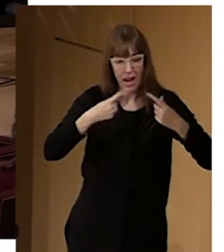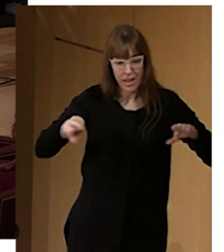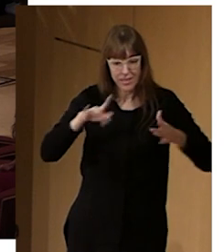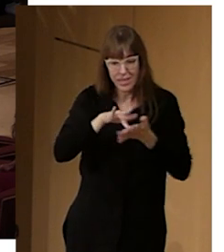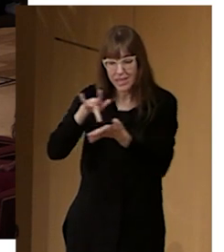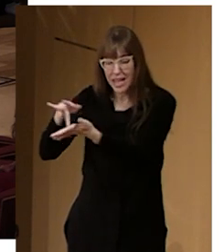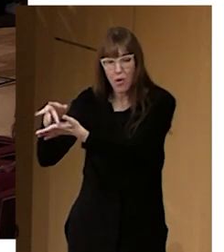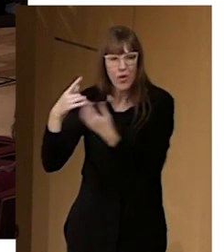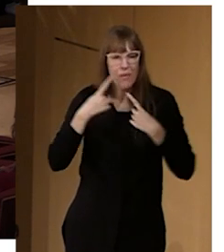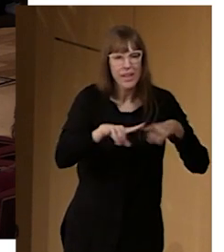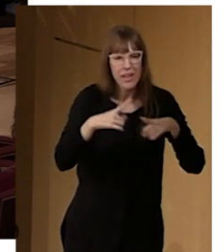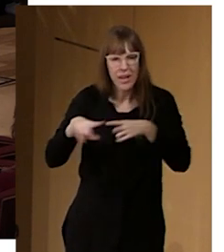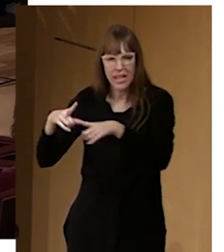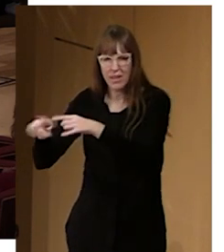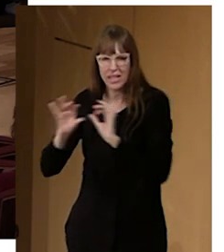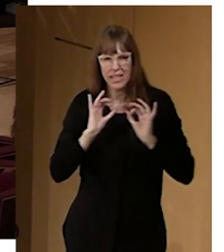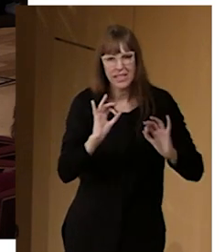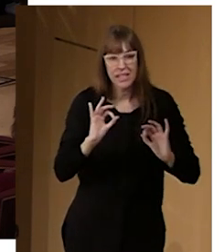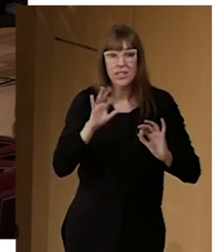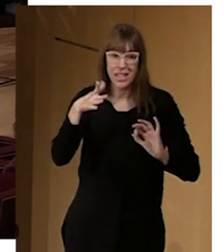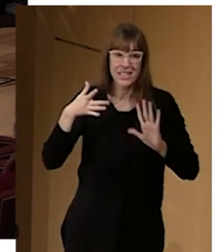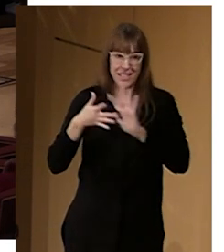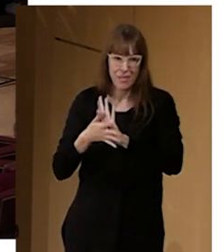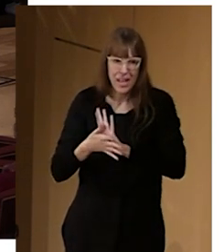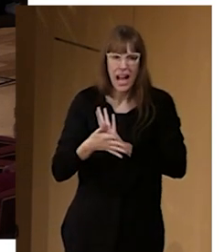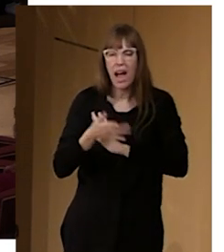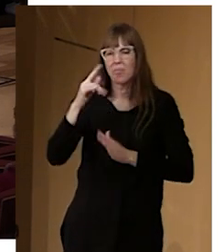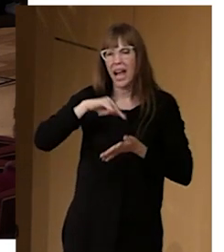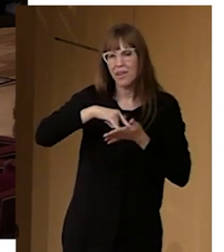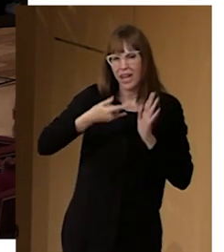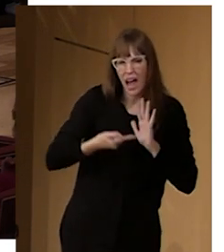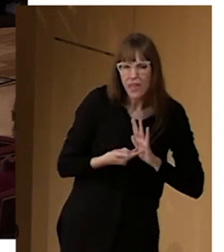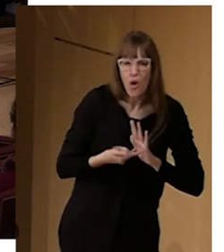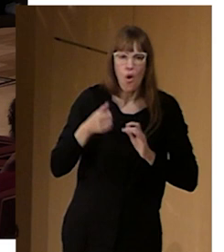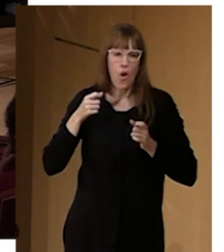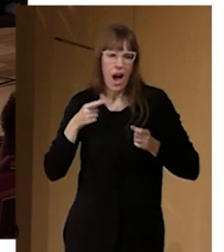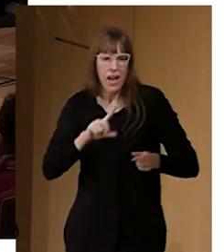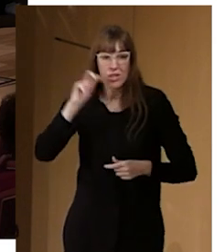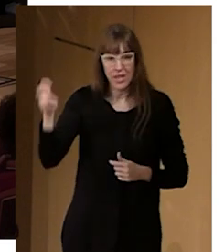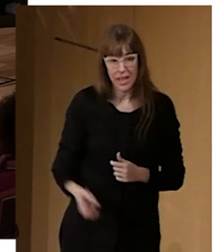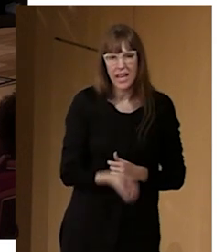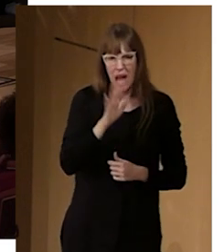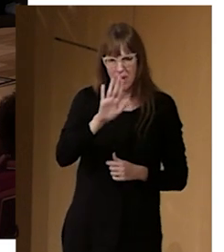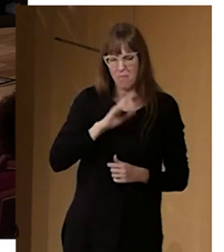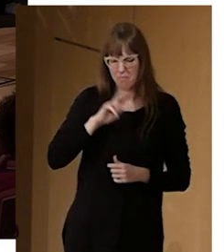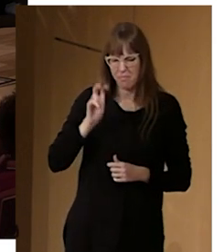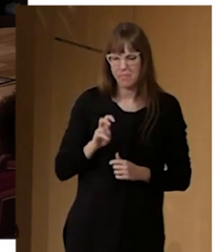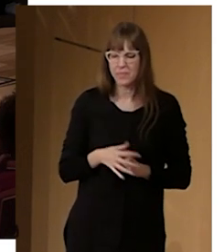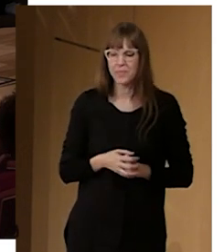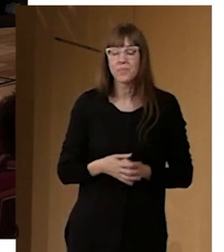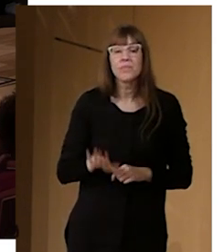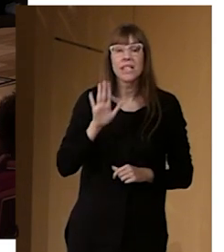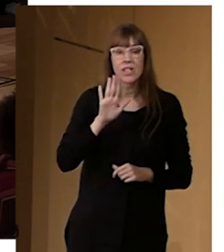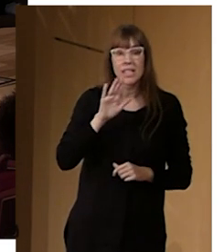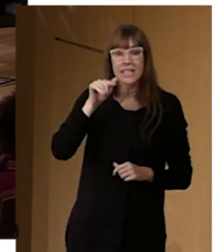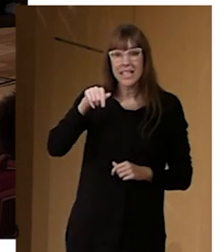producción y planificación etcétera Pero bueno merece la pena eh los narradores que han participado en estos conciertos